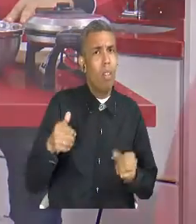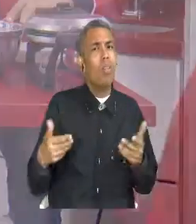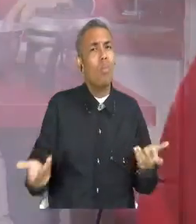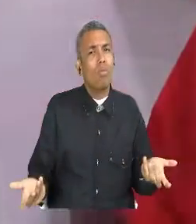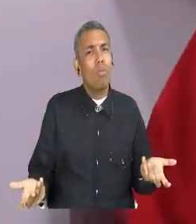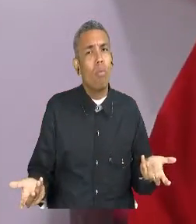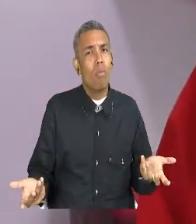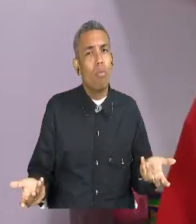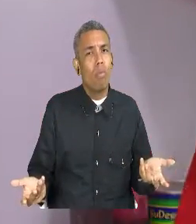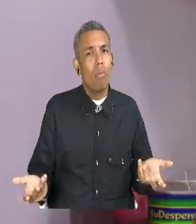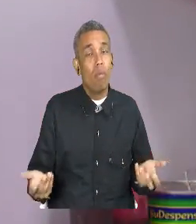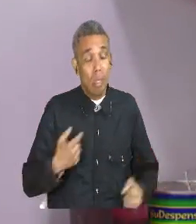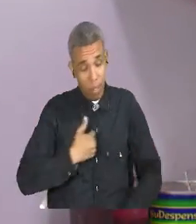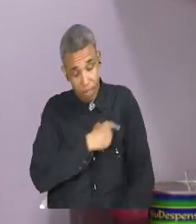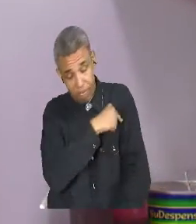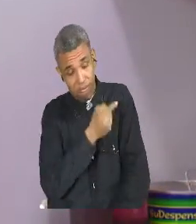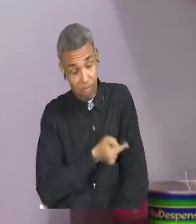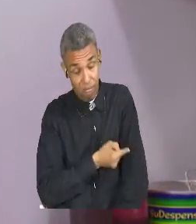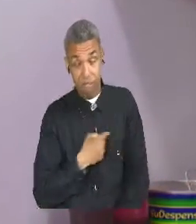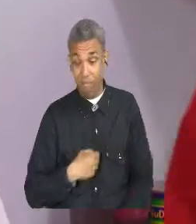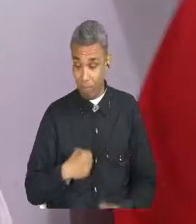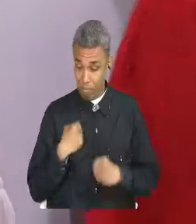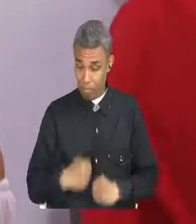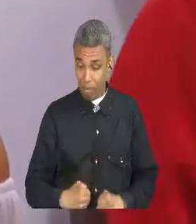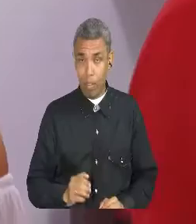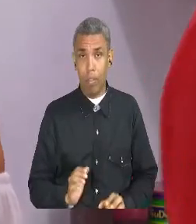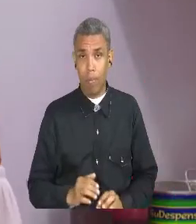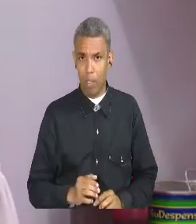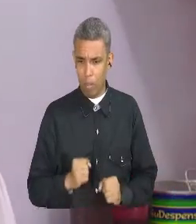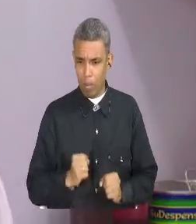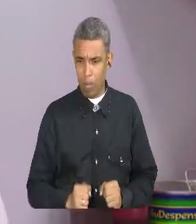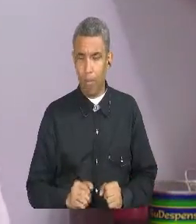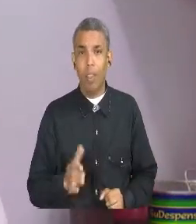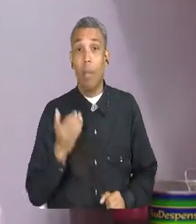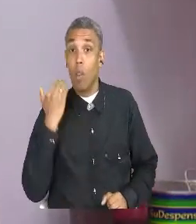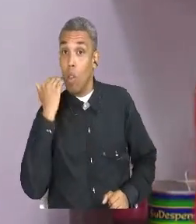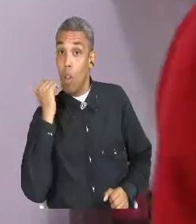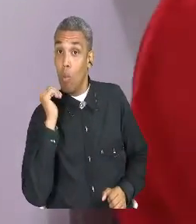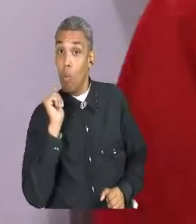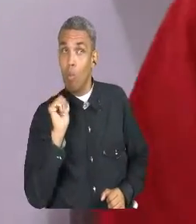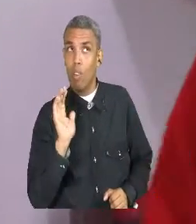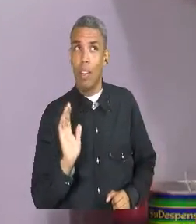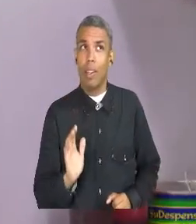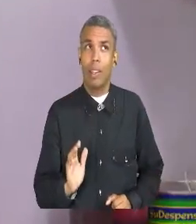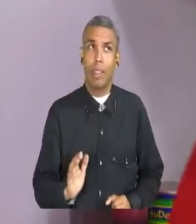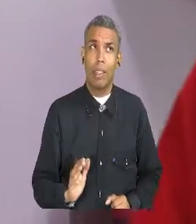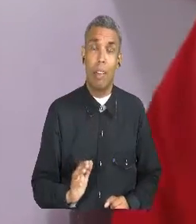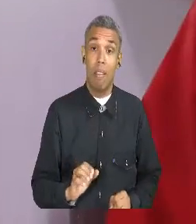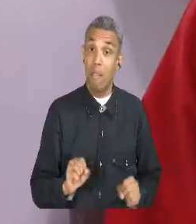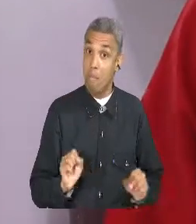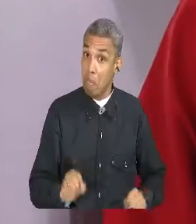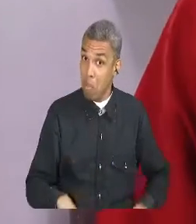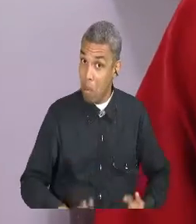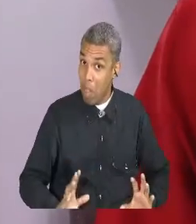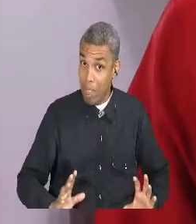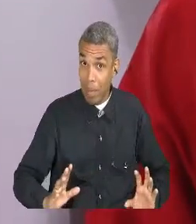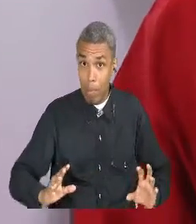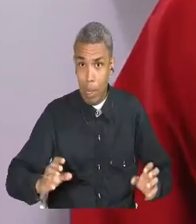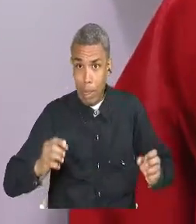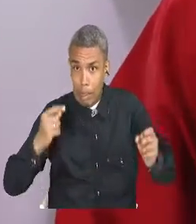somos una cosa loca, o sea, lo digo yo, una cosa loca, porque lo podemos hacer todos, somos berracas,